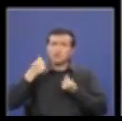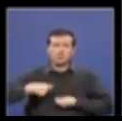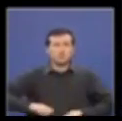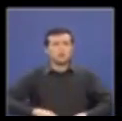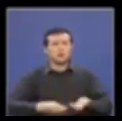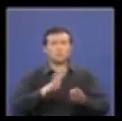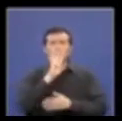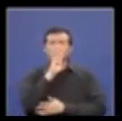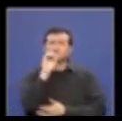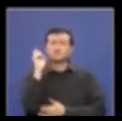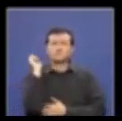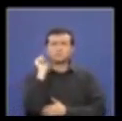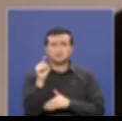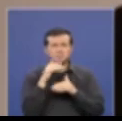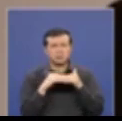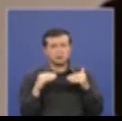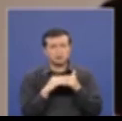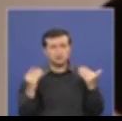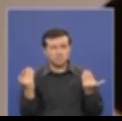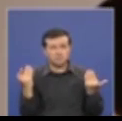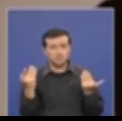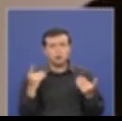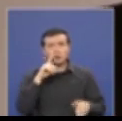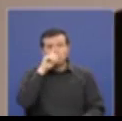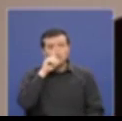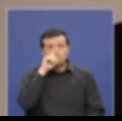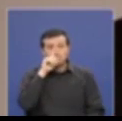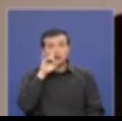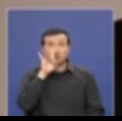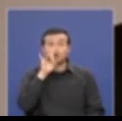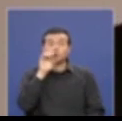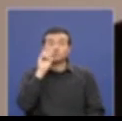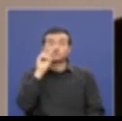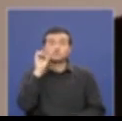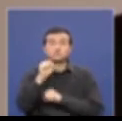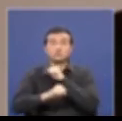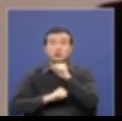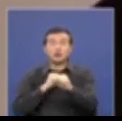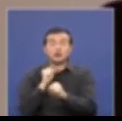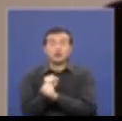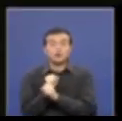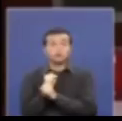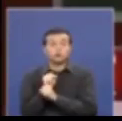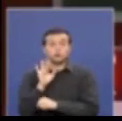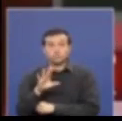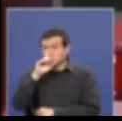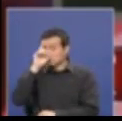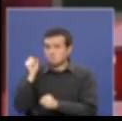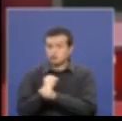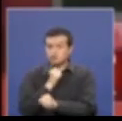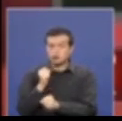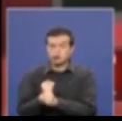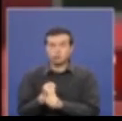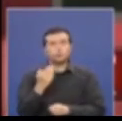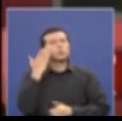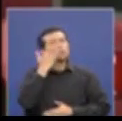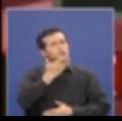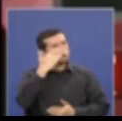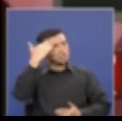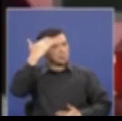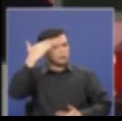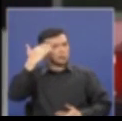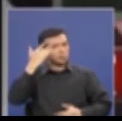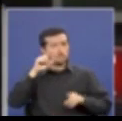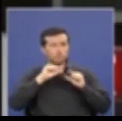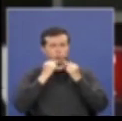casi $400,000, lo que un obrero ganaría en 80 años de arduo trabajo? ¿Usted, alcalde, está